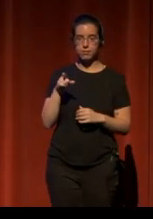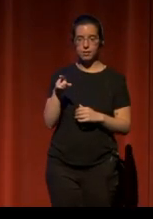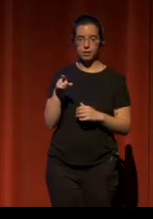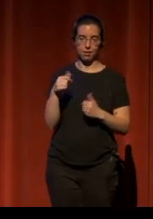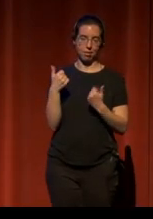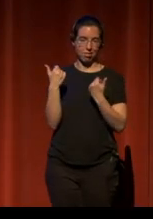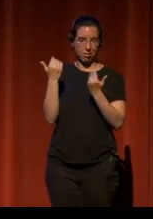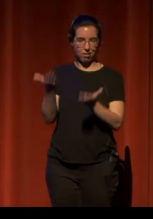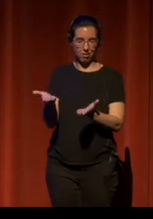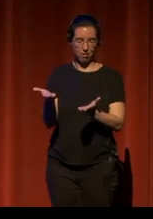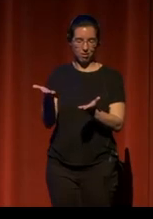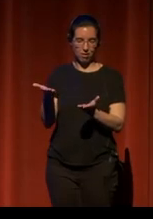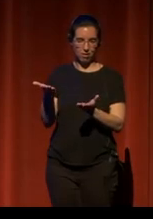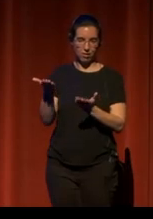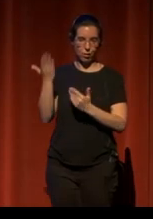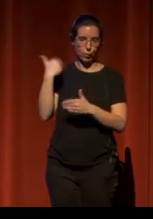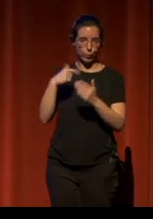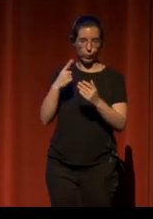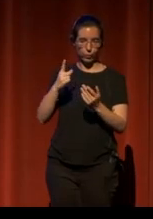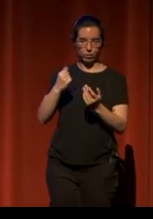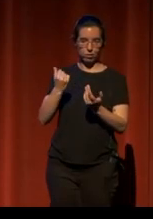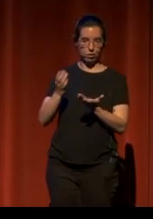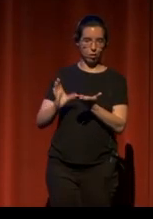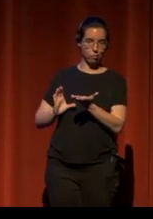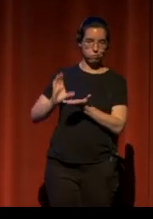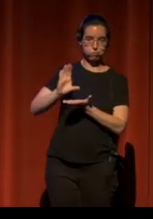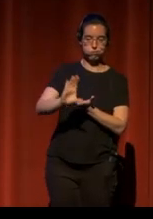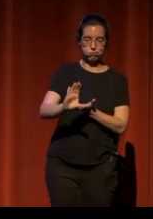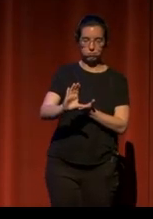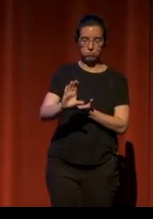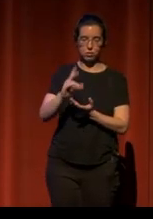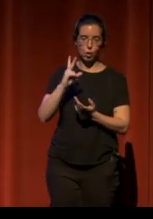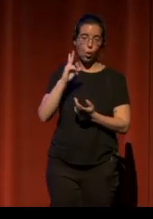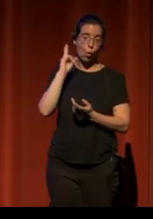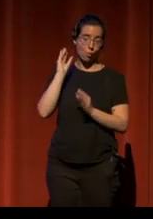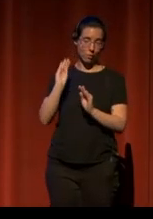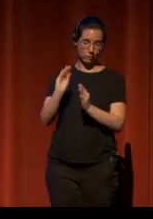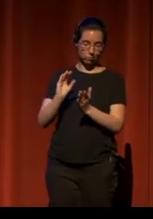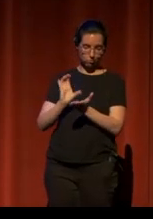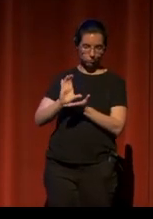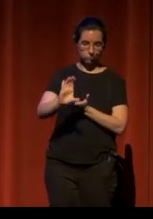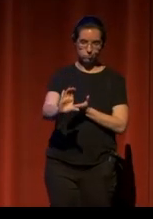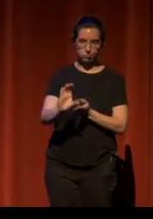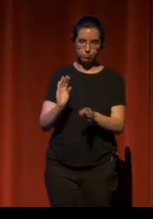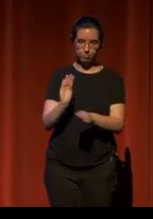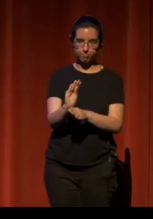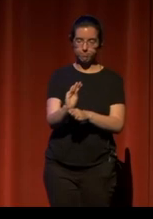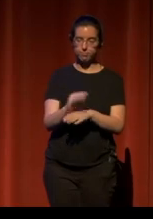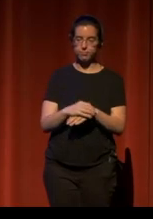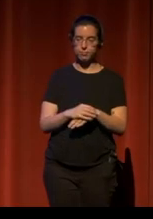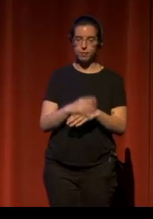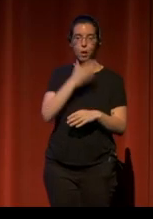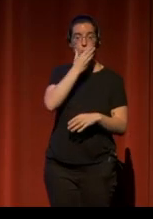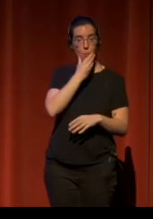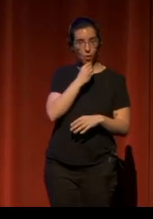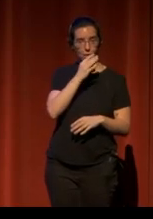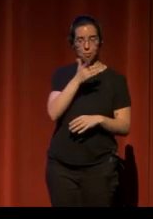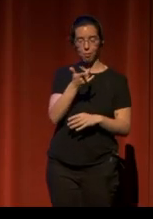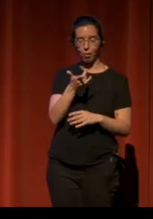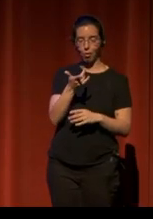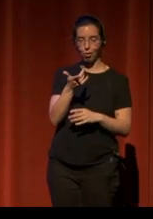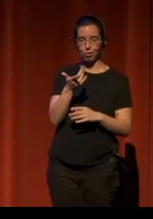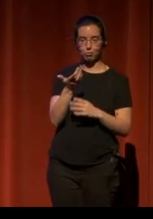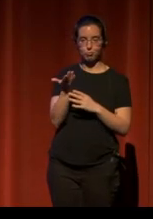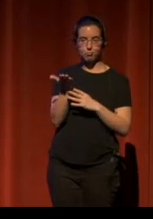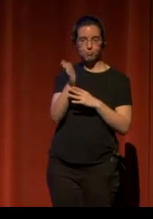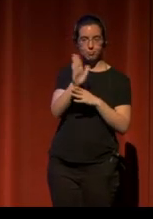eh En este caso financió con su con su fundación no y me parece muy bonito porque es como una nueva representación No de de